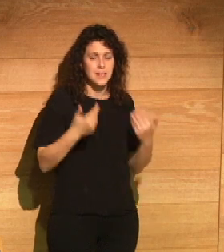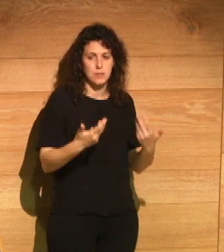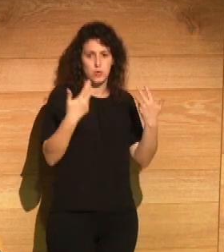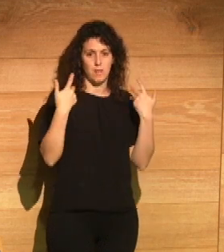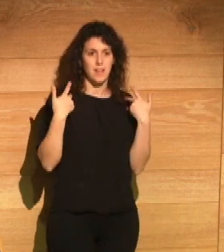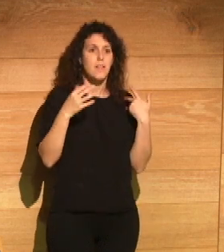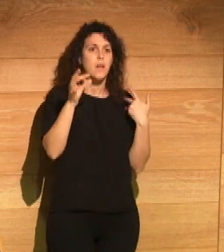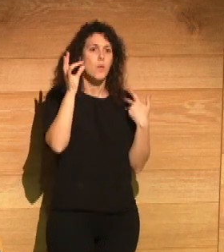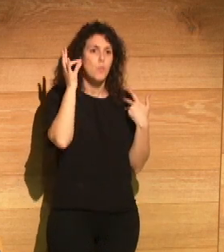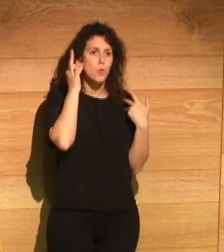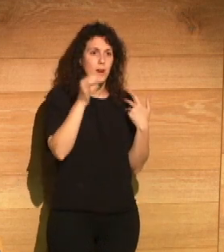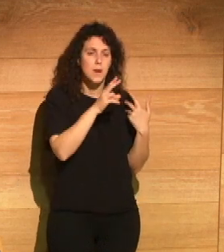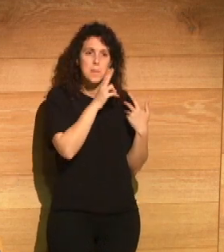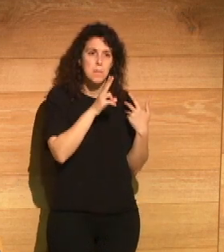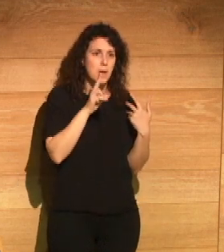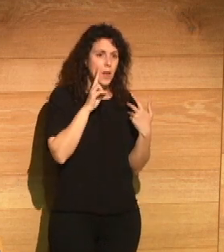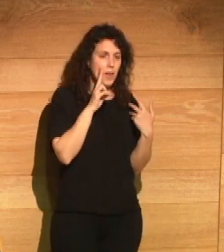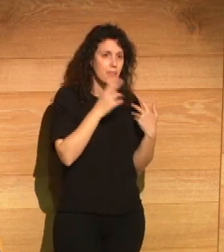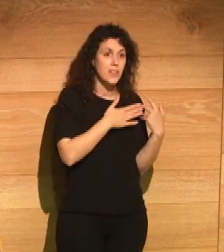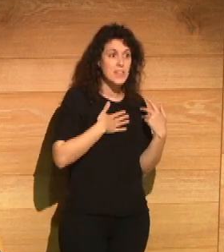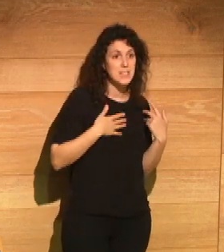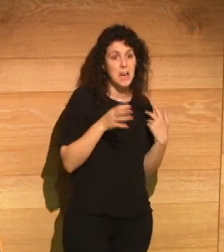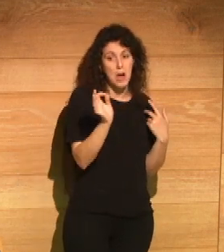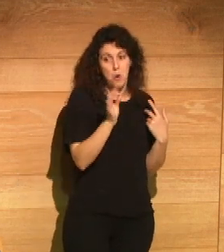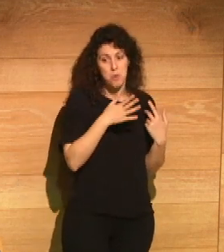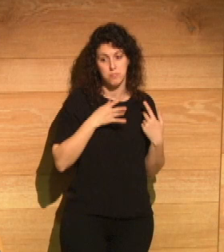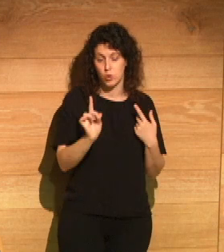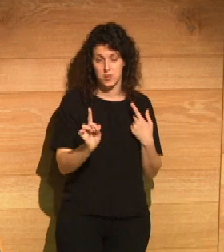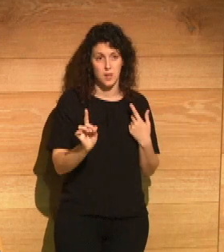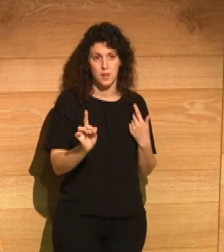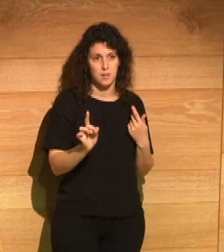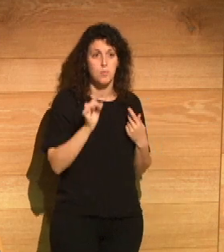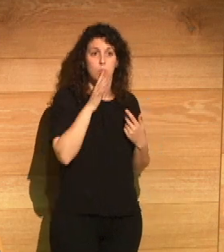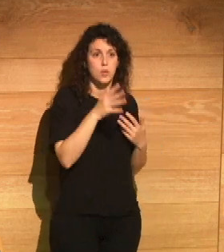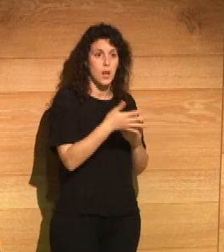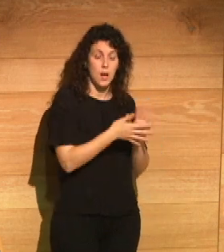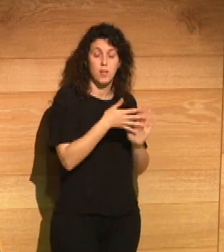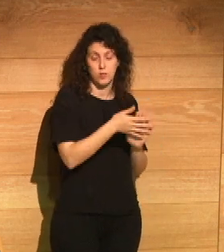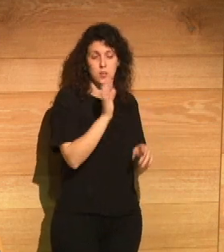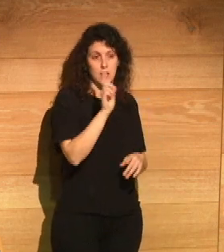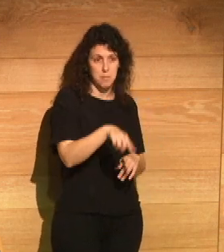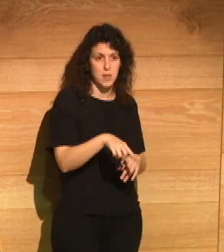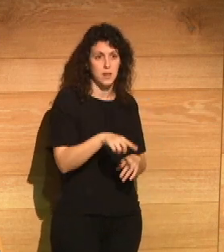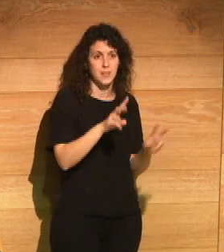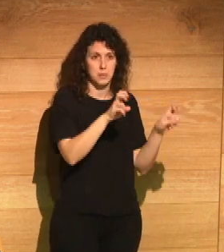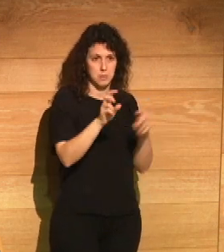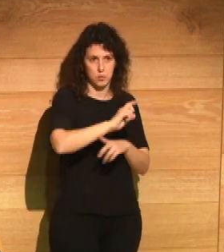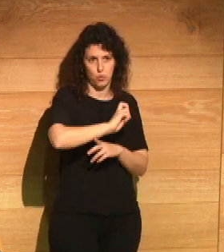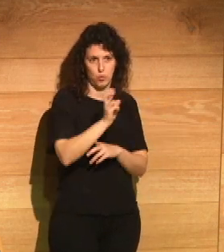la maternidad será deseada o no será, de lo que estamos hablando, creo también, entre otras